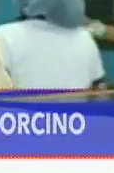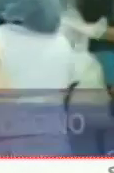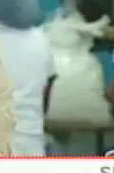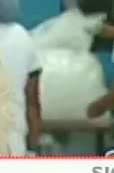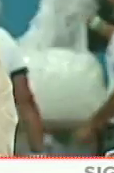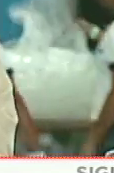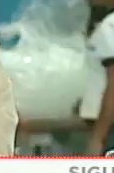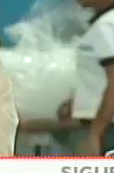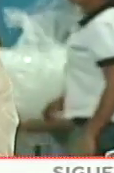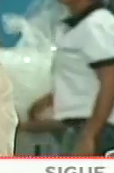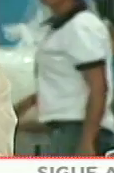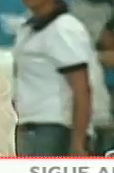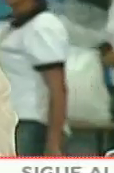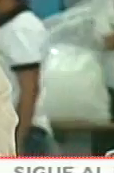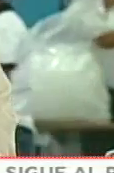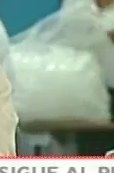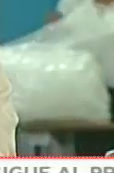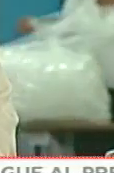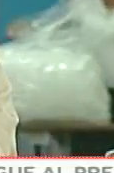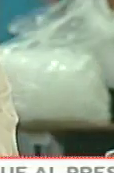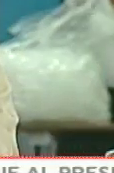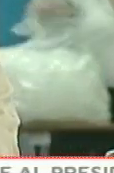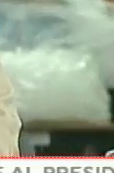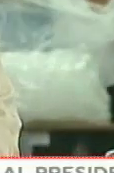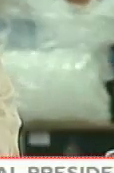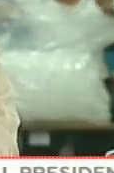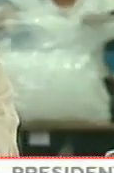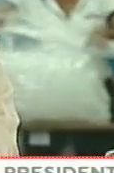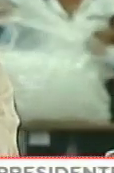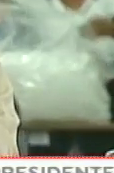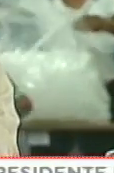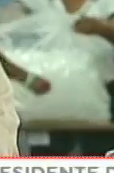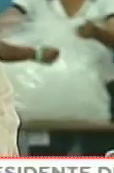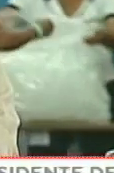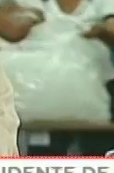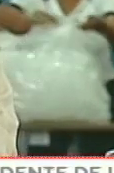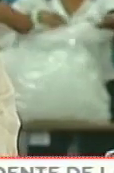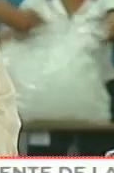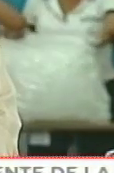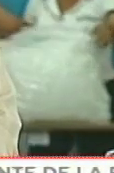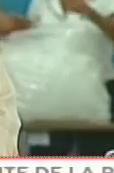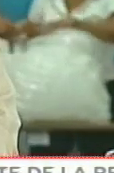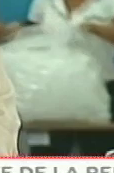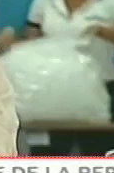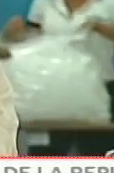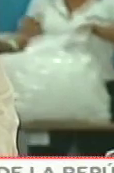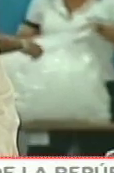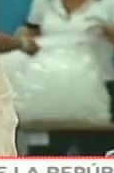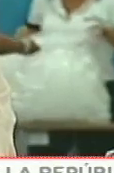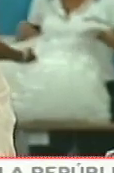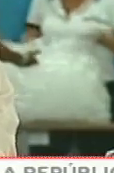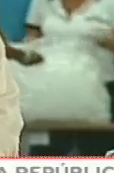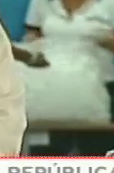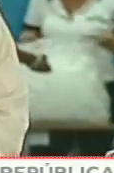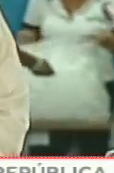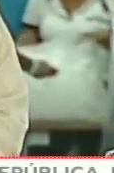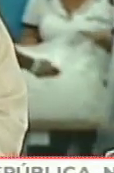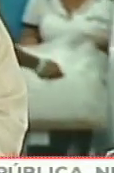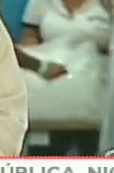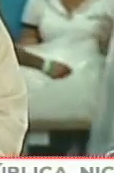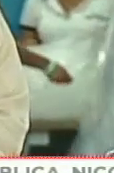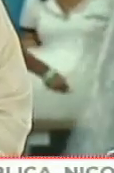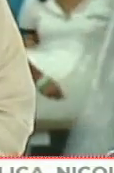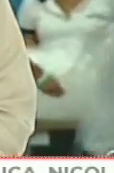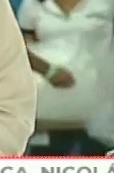Producir es vencer. Saludos desde aquí al Guárico, desde Miranda al Guárico. Producir es vencer. Vamos avanzando, compañero.